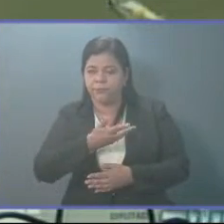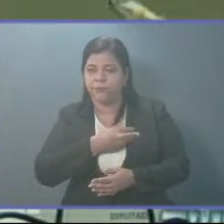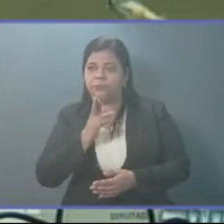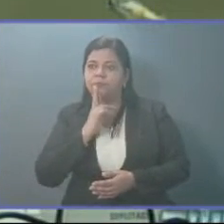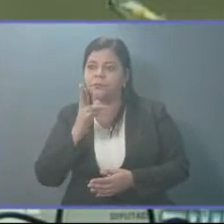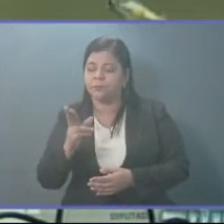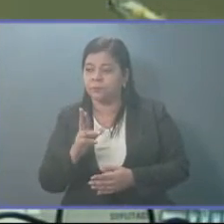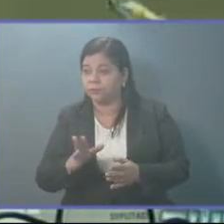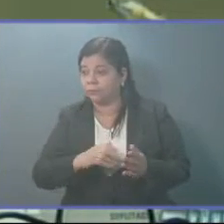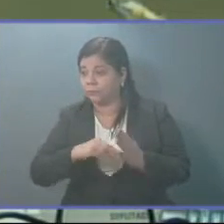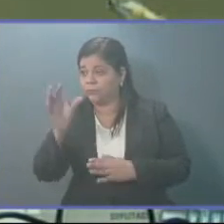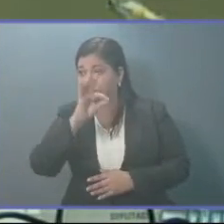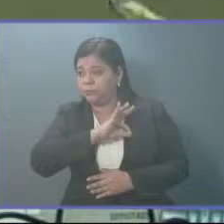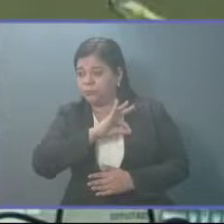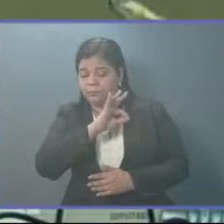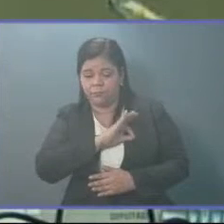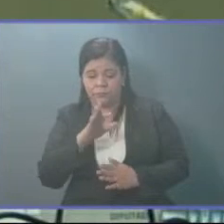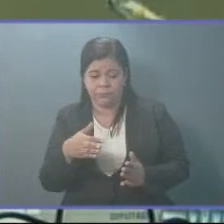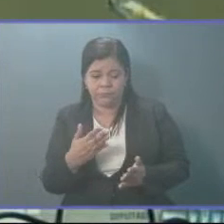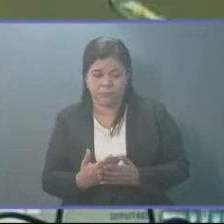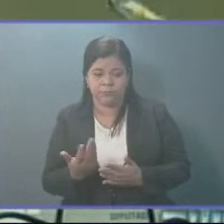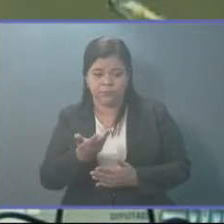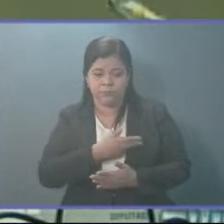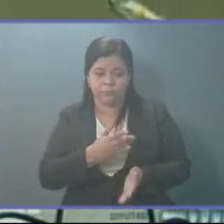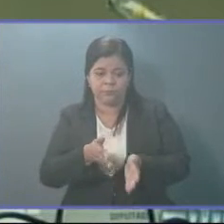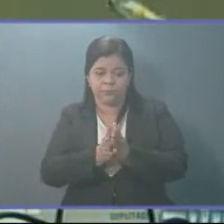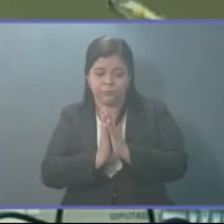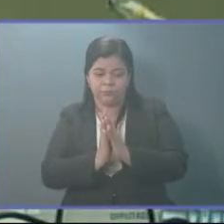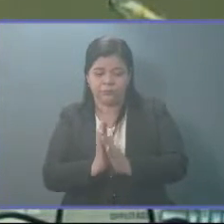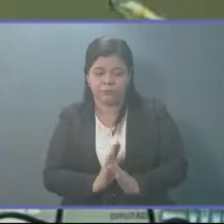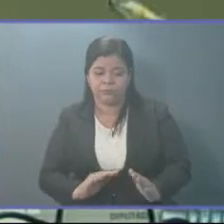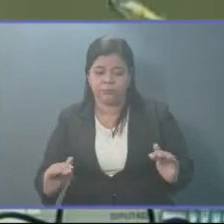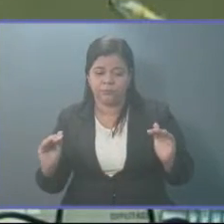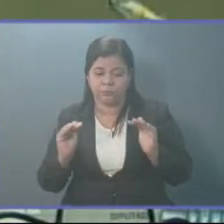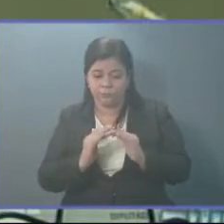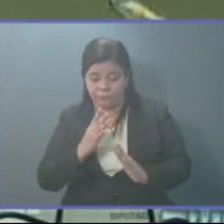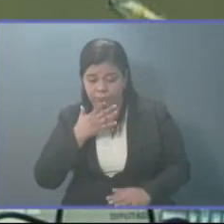ser favorable, pues porque es gremiales que les afectan también, ¿verdad?